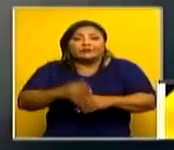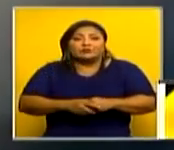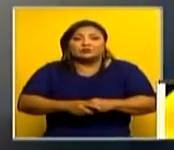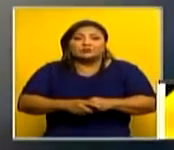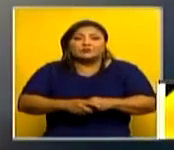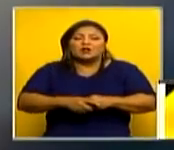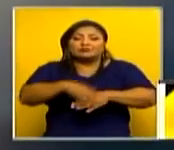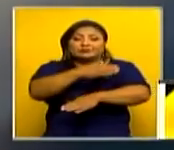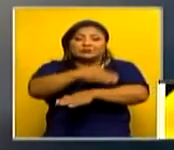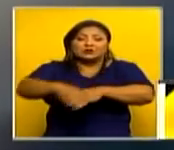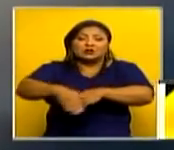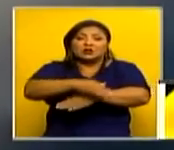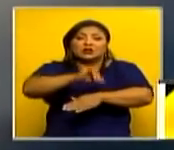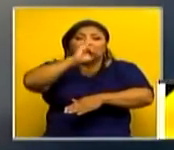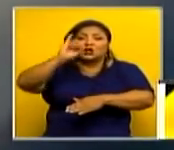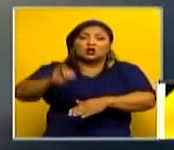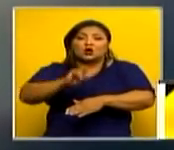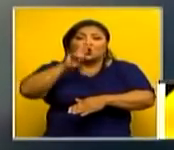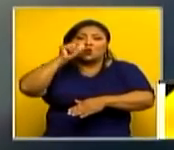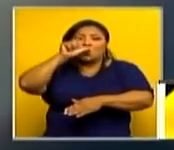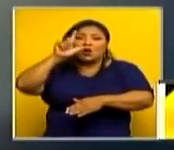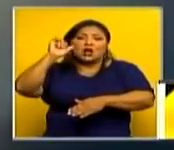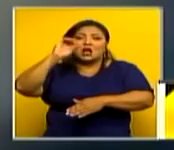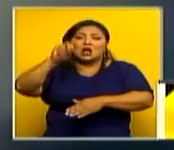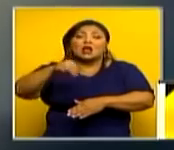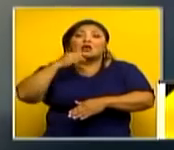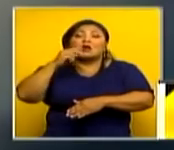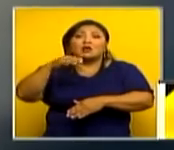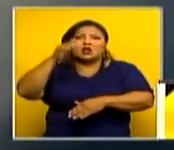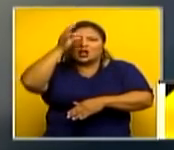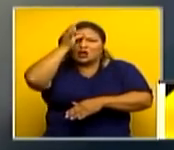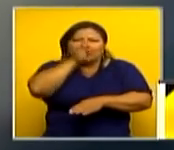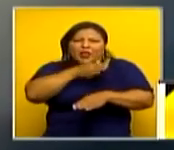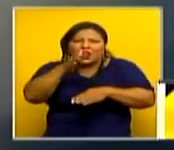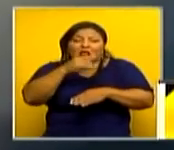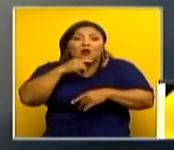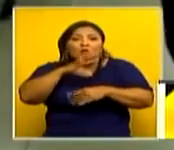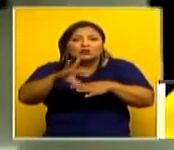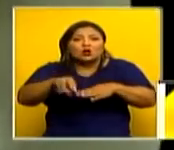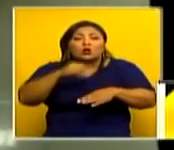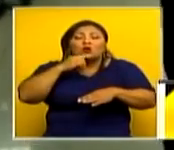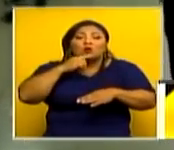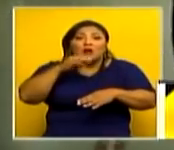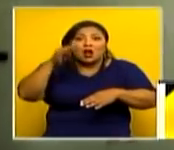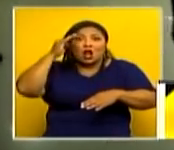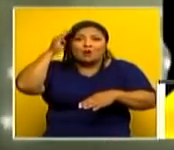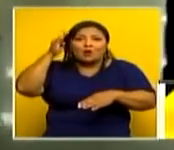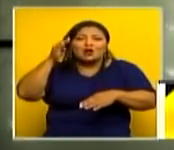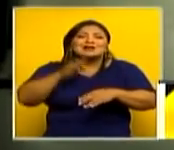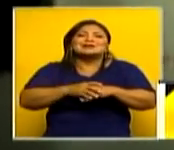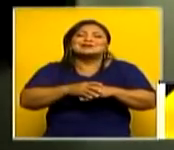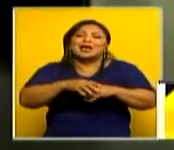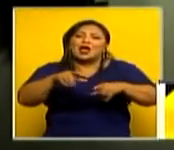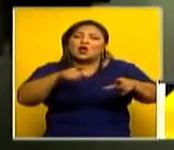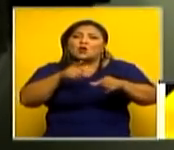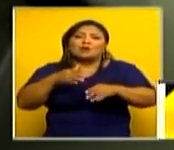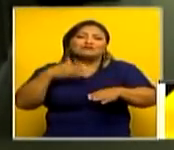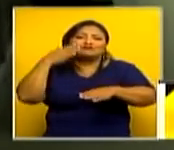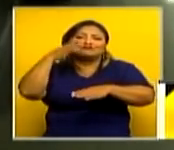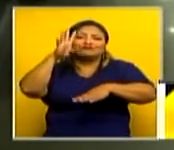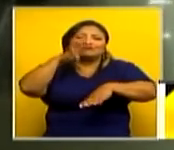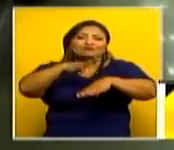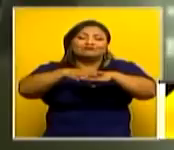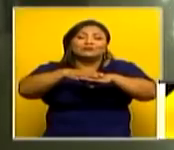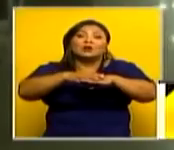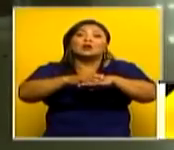en la calle Julián Coronel, al pie del Hospital de Infectología, donde el sujeto atracó, pero policías del circuito Atarazana lo capturaron. Se